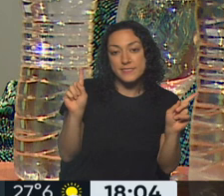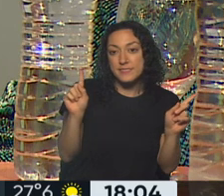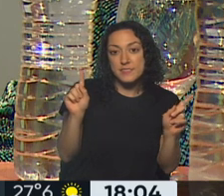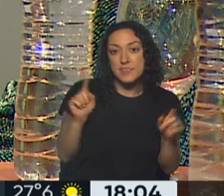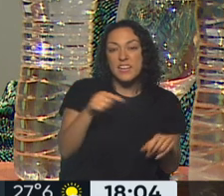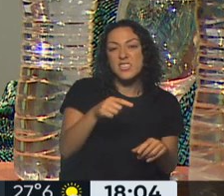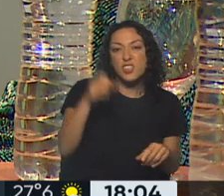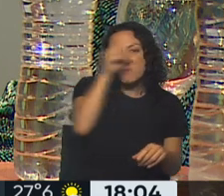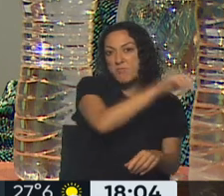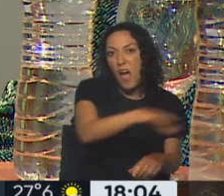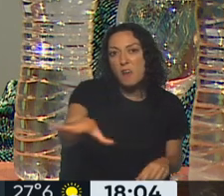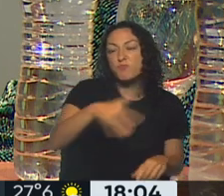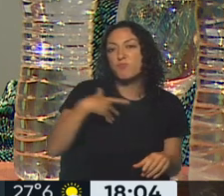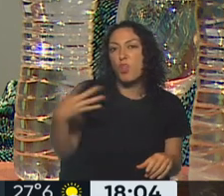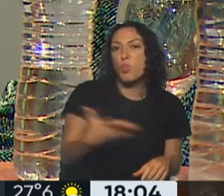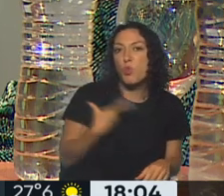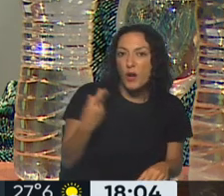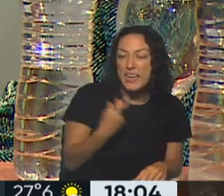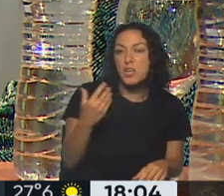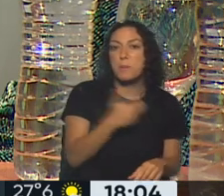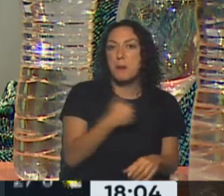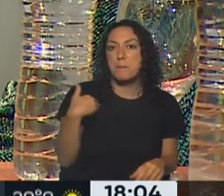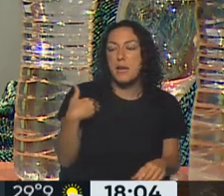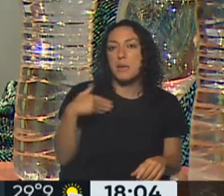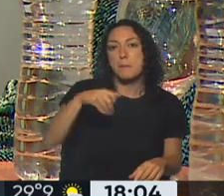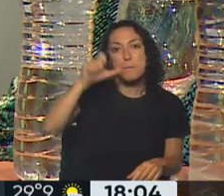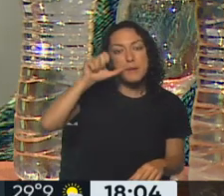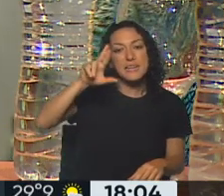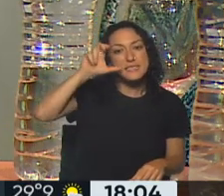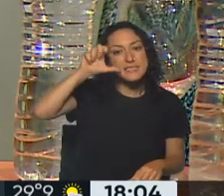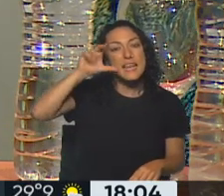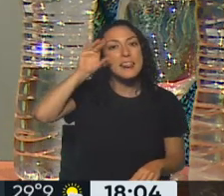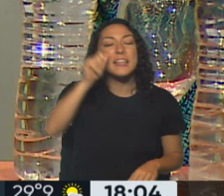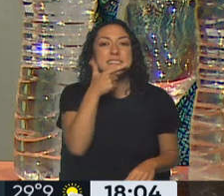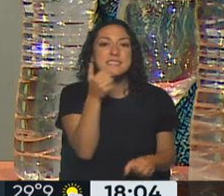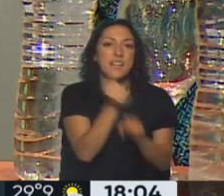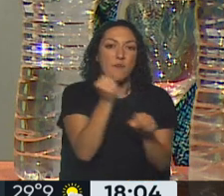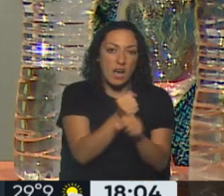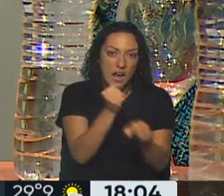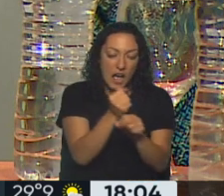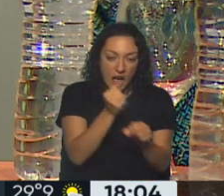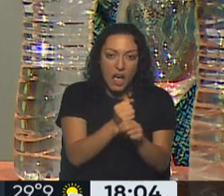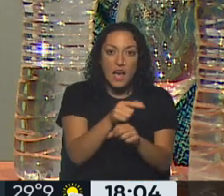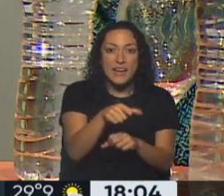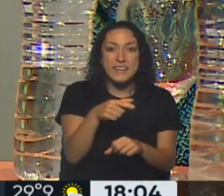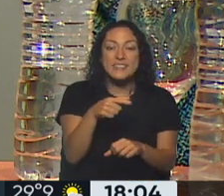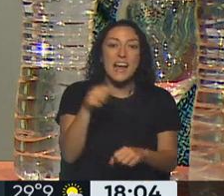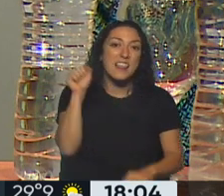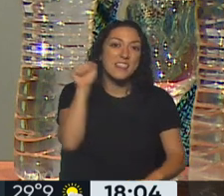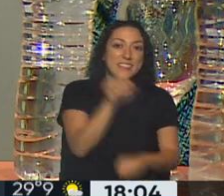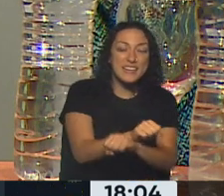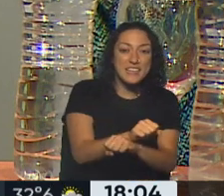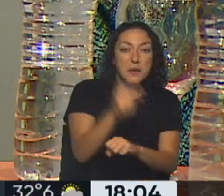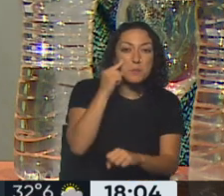una finca en la que trabajaba su madre, Mercedes del Valle Morales, detenida desaparecida